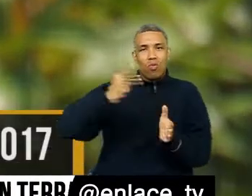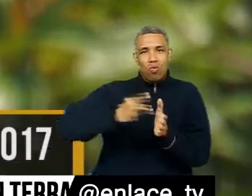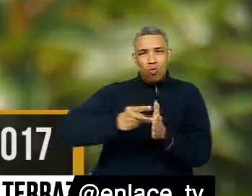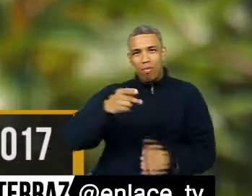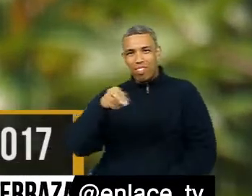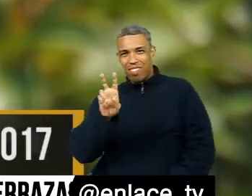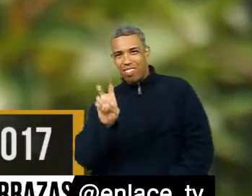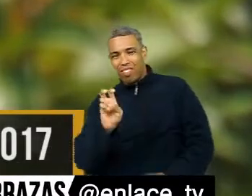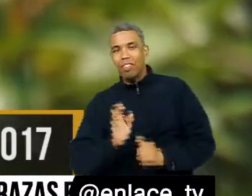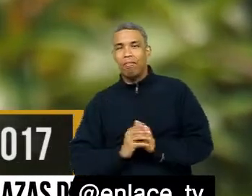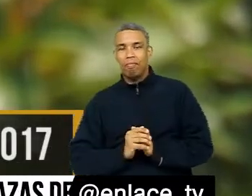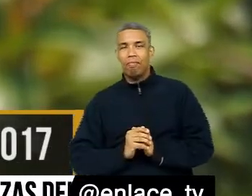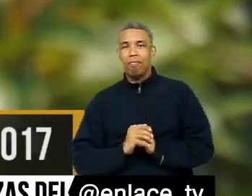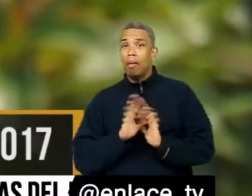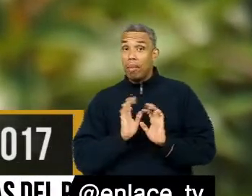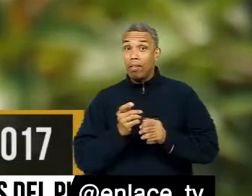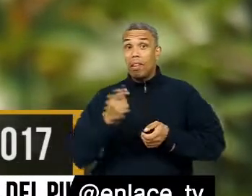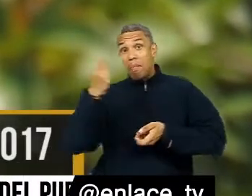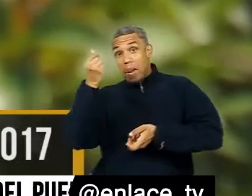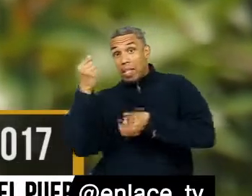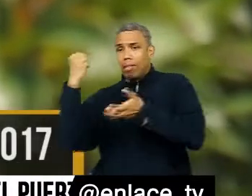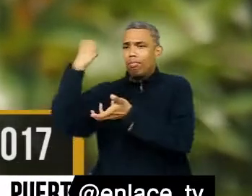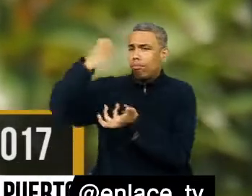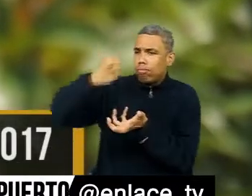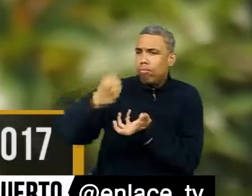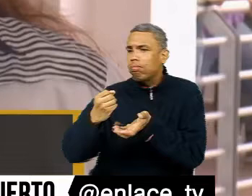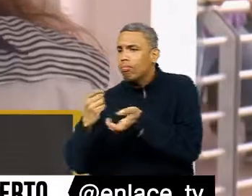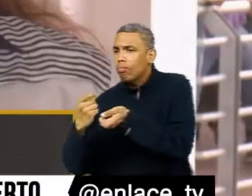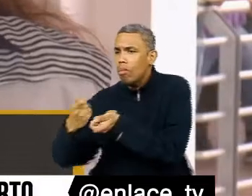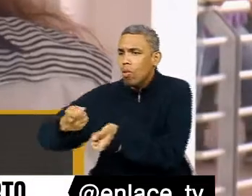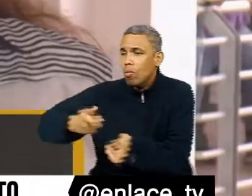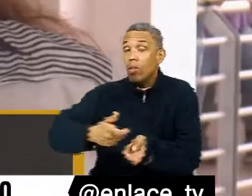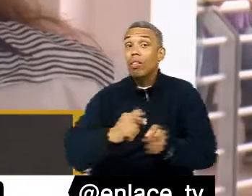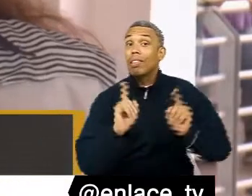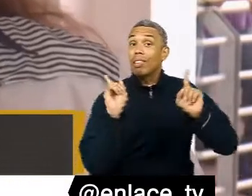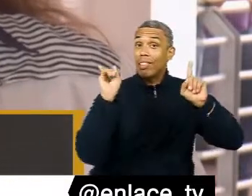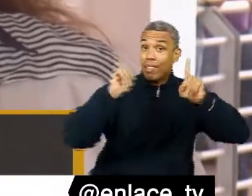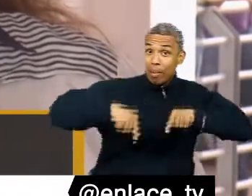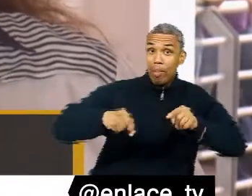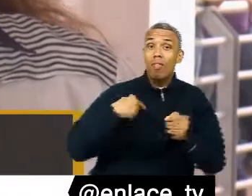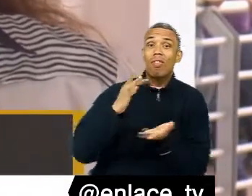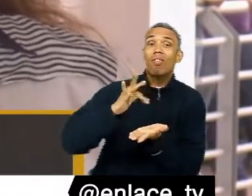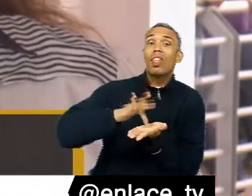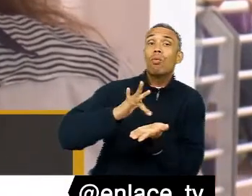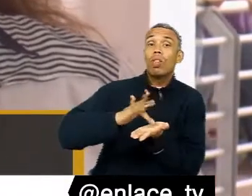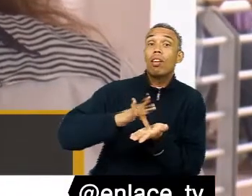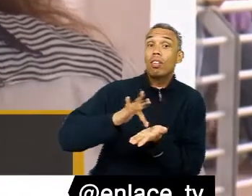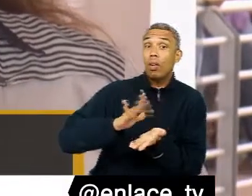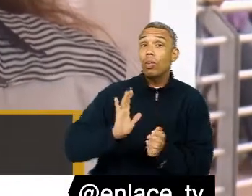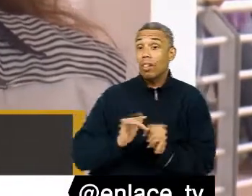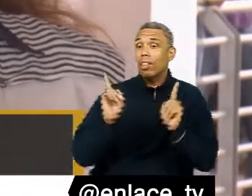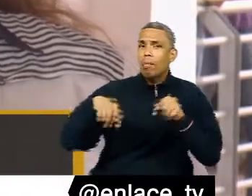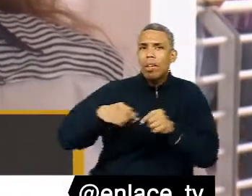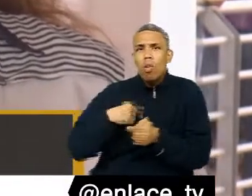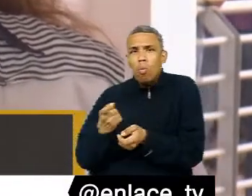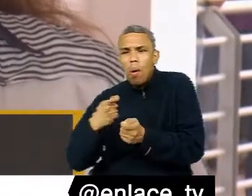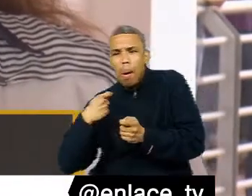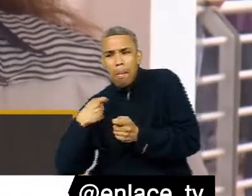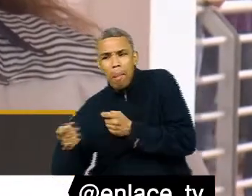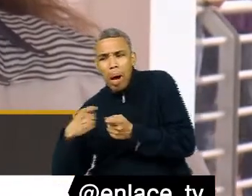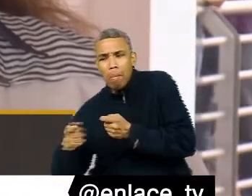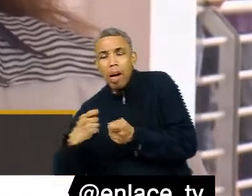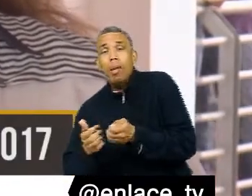el proceso de la inversión y de la deuda pública, en el entendido de que el presupuesto es